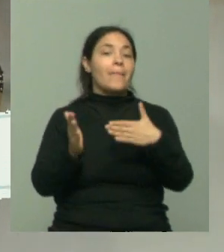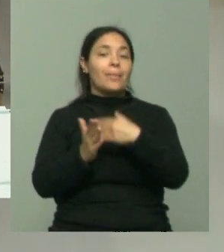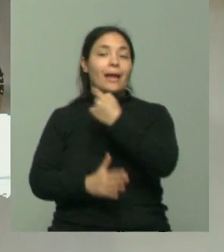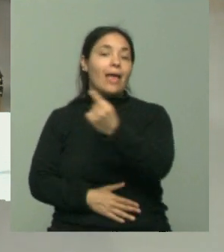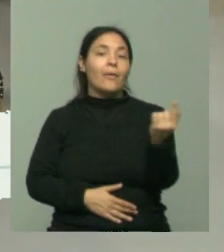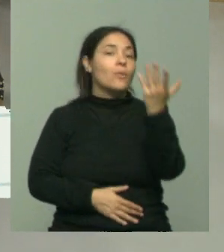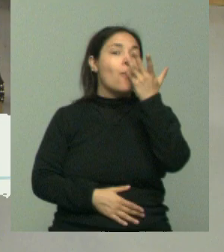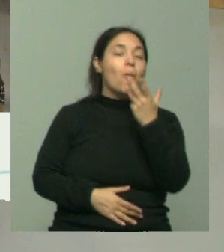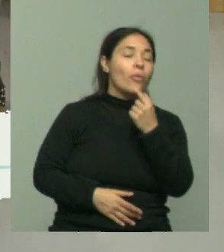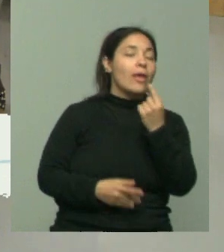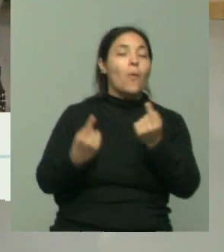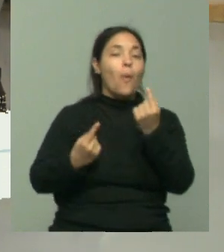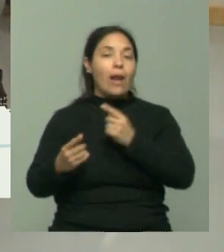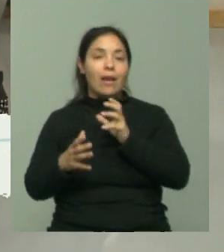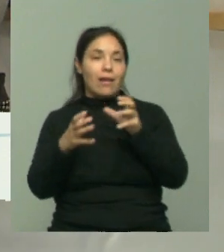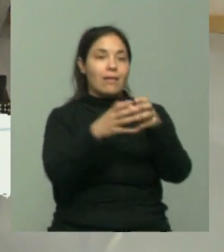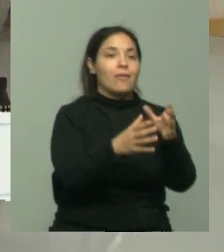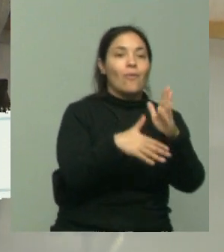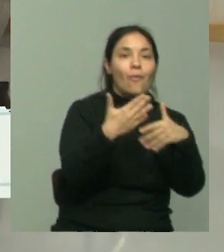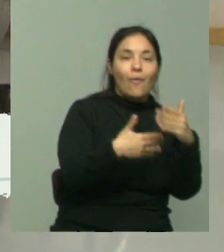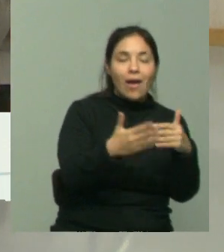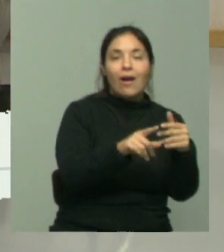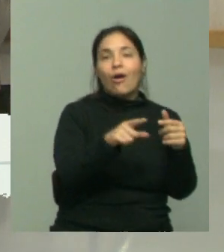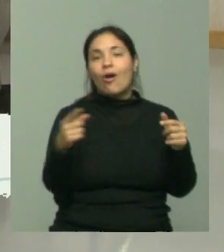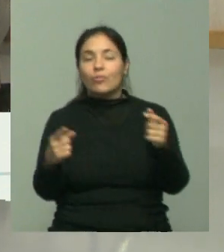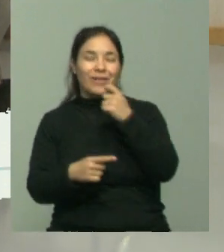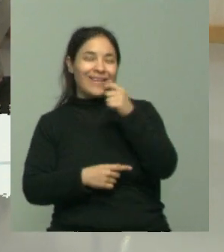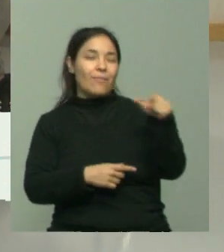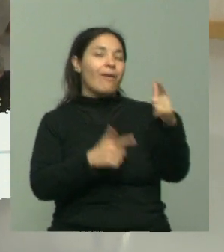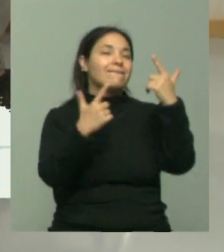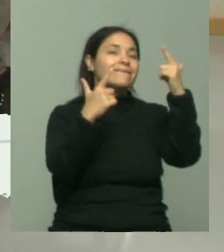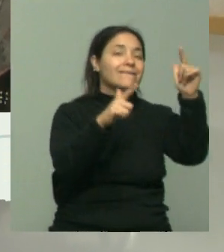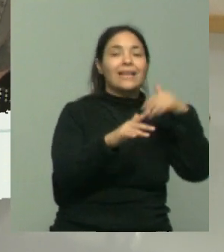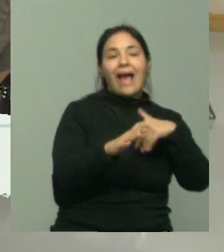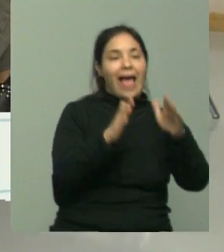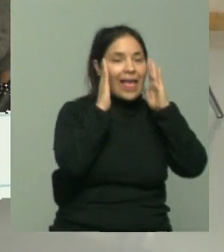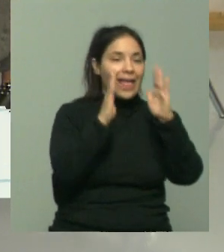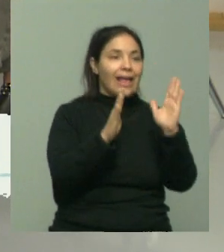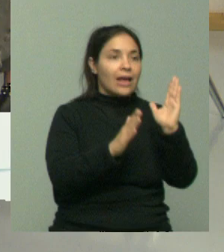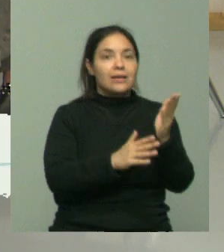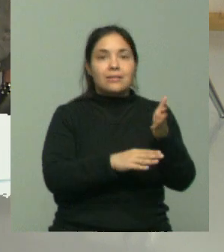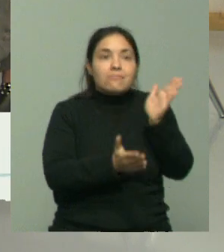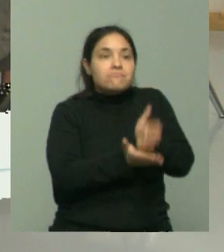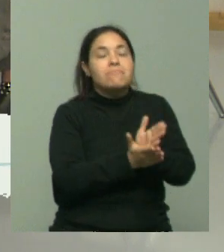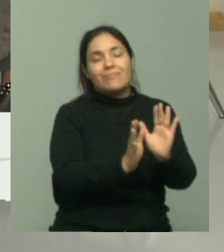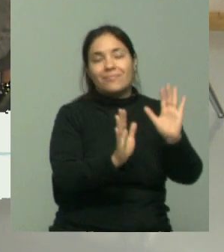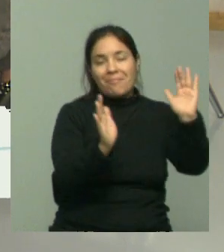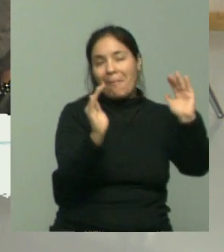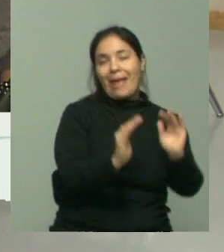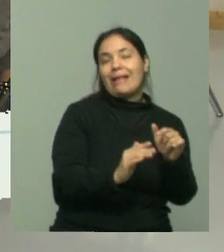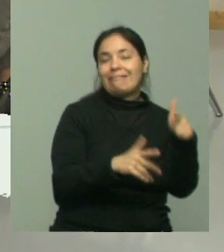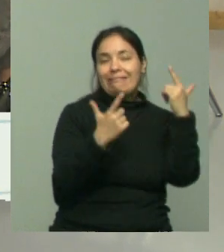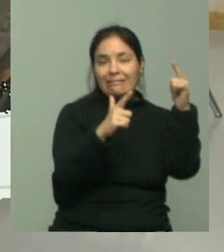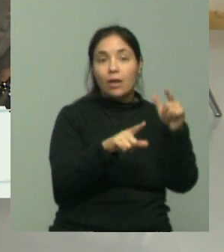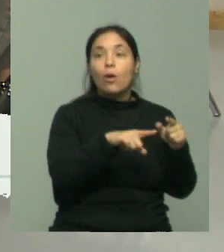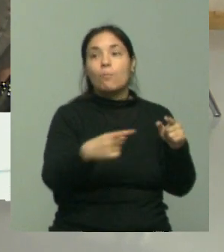si apuntan más a lo que es recreativo, es distinta la exigencia que, o la dedicación que le tienen que dar. Cuando ya es más competitivo, obviamente, es pasar más